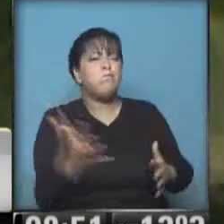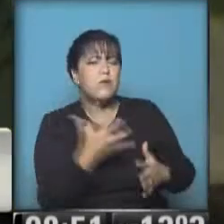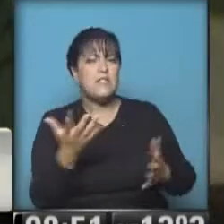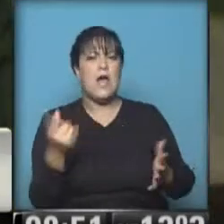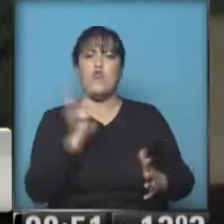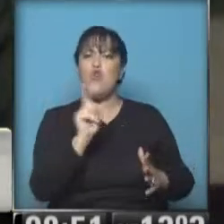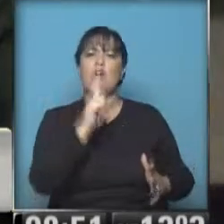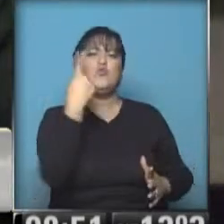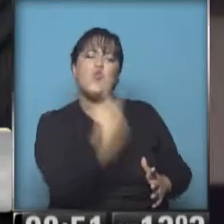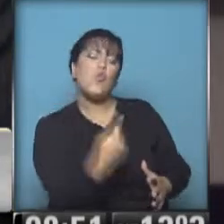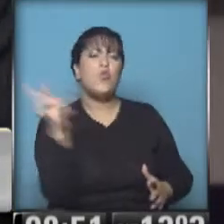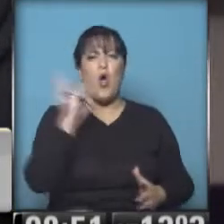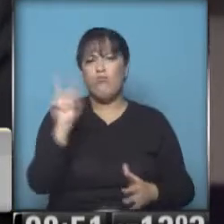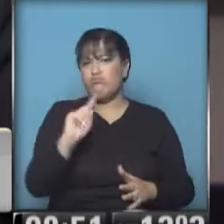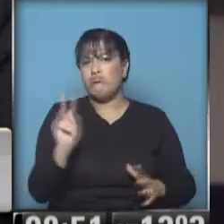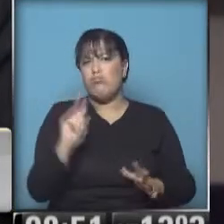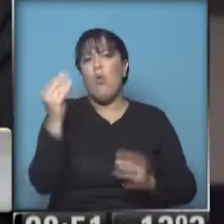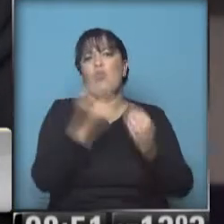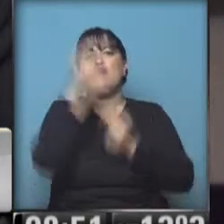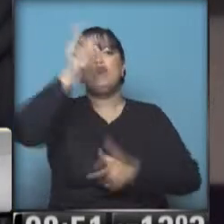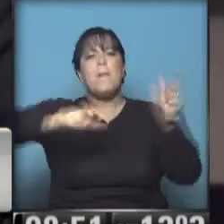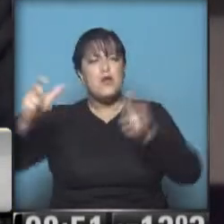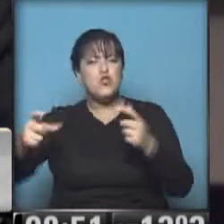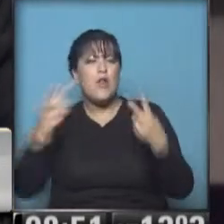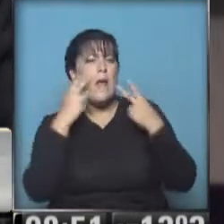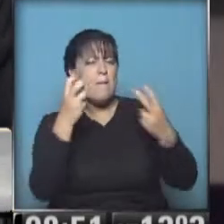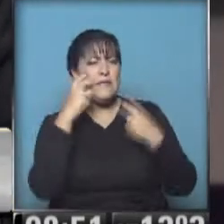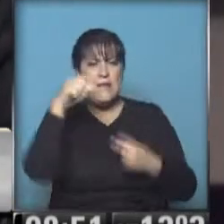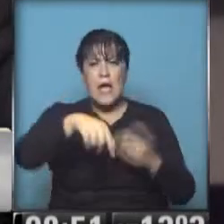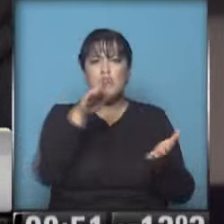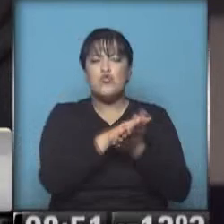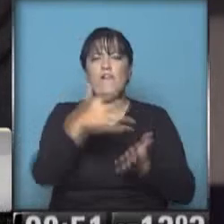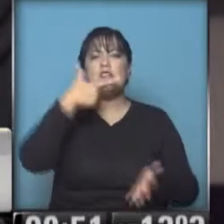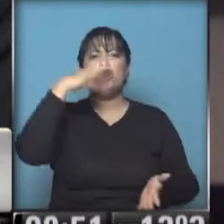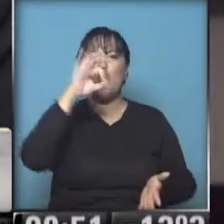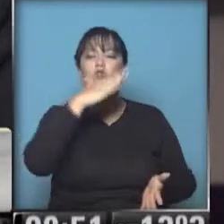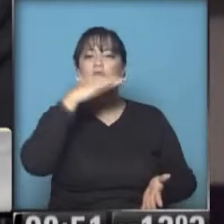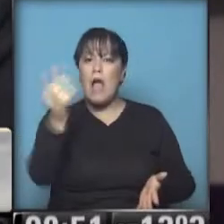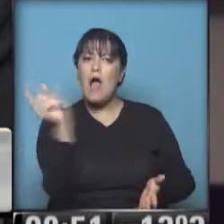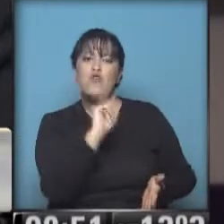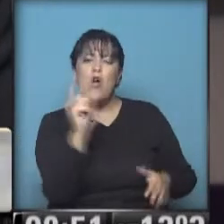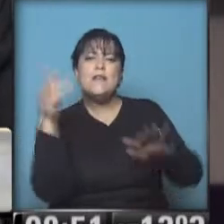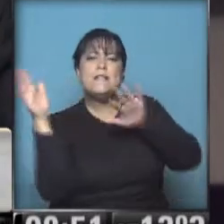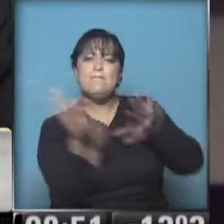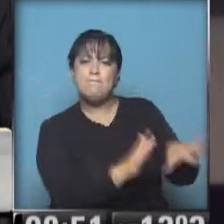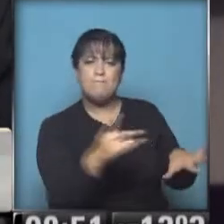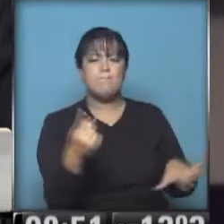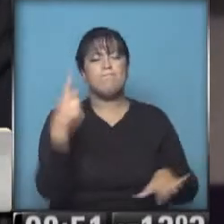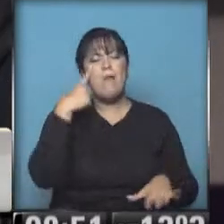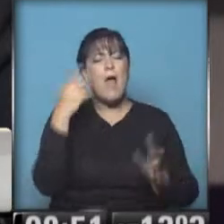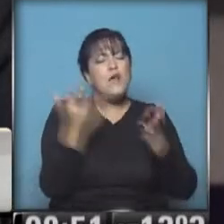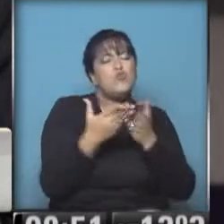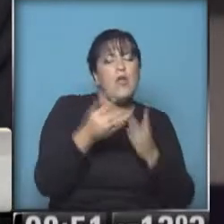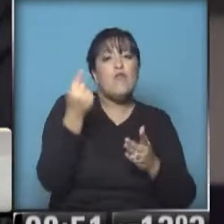son varios analistas o estudiosos de este mercado es que además no es que esté retenido el grano especulando sino que